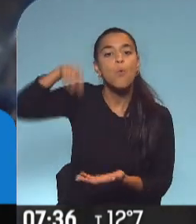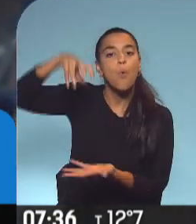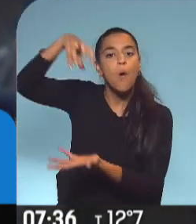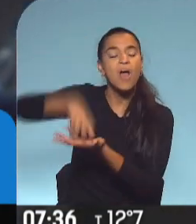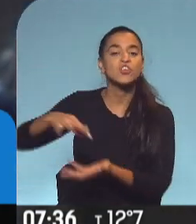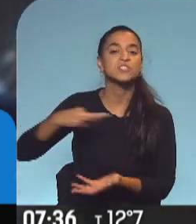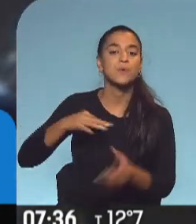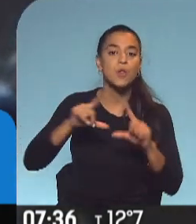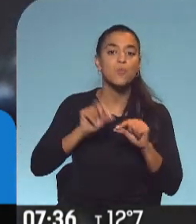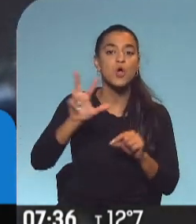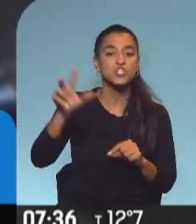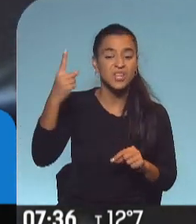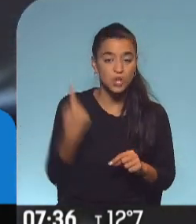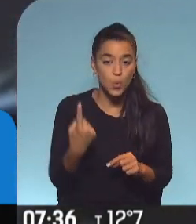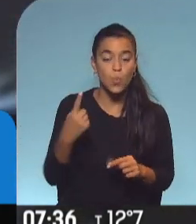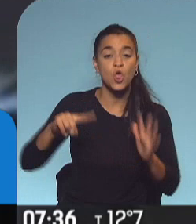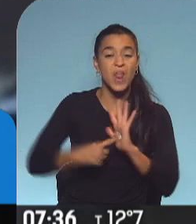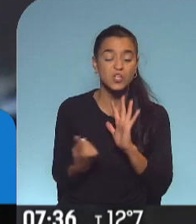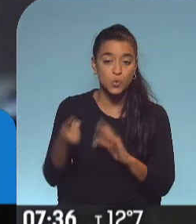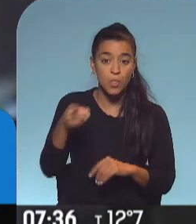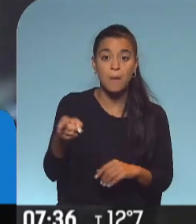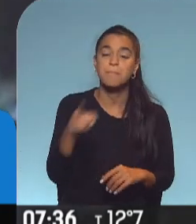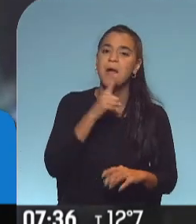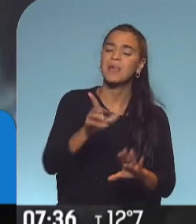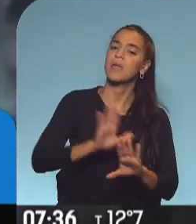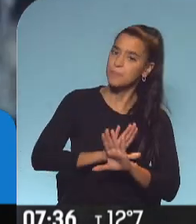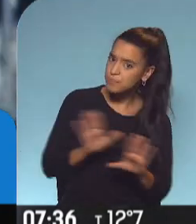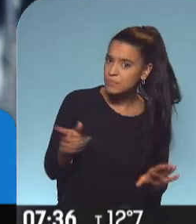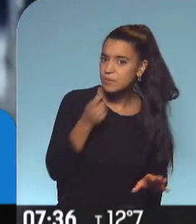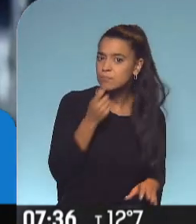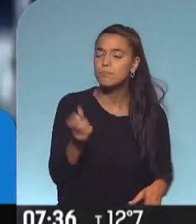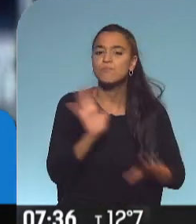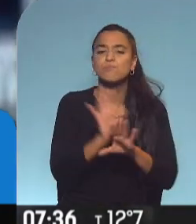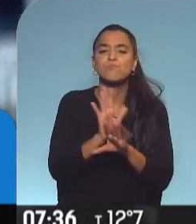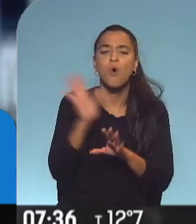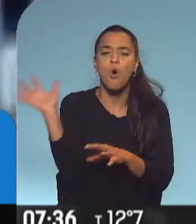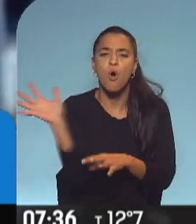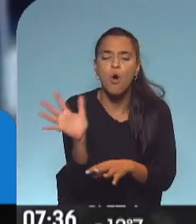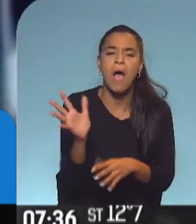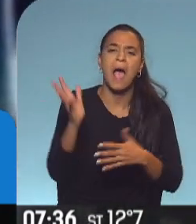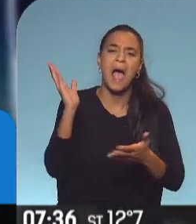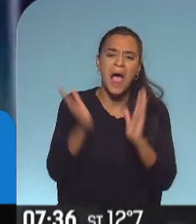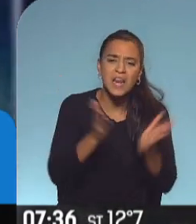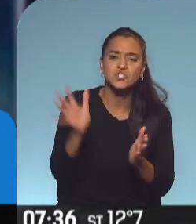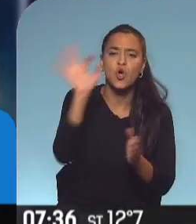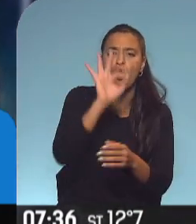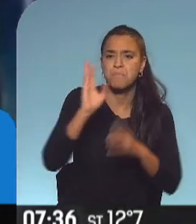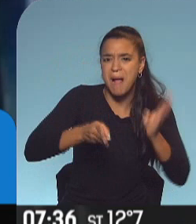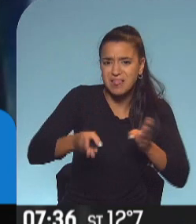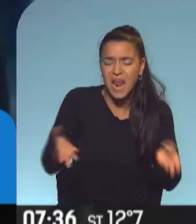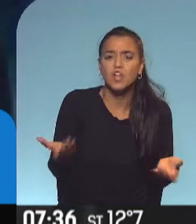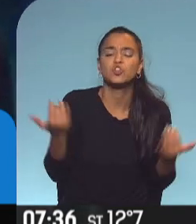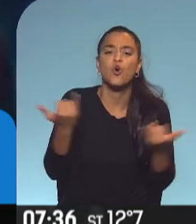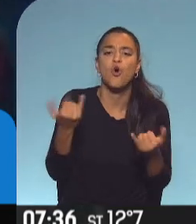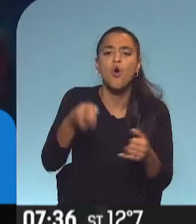civil número 81 de la Ciudad de Buenos Aires para que se abstenga de cualquier acto de intimidación, agresión o maltrato